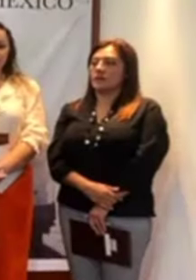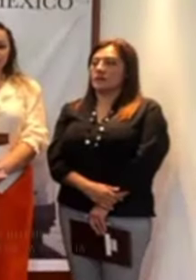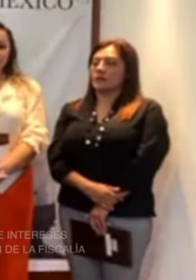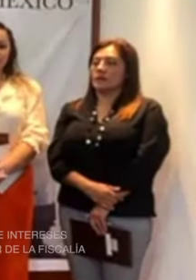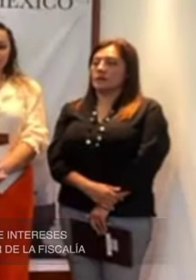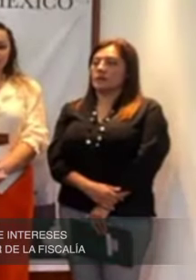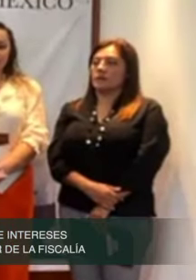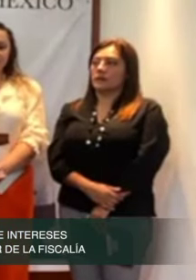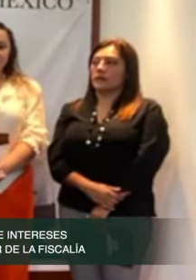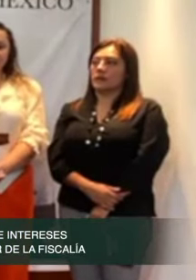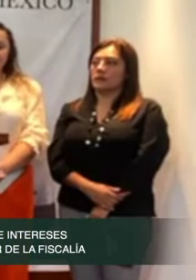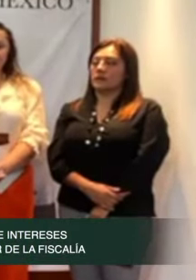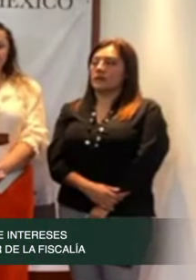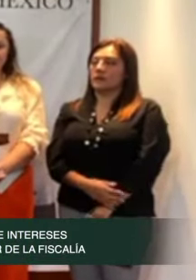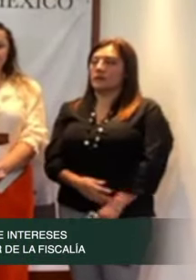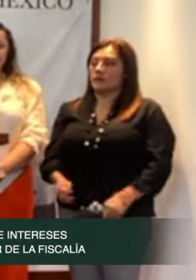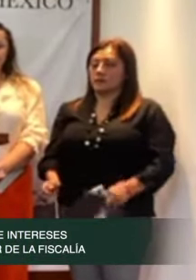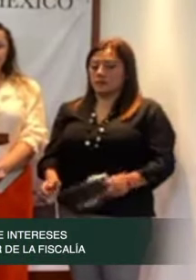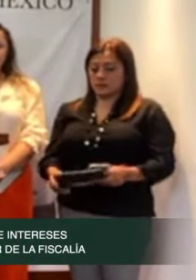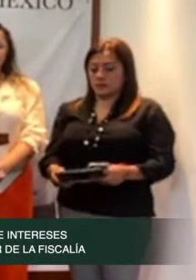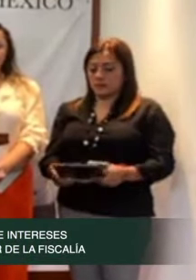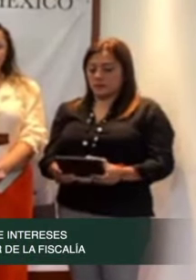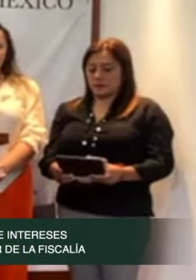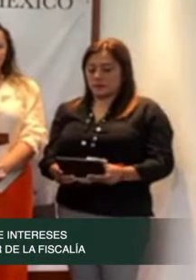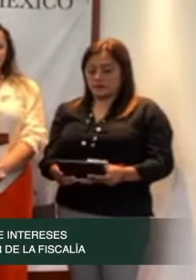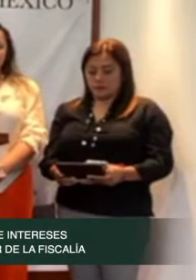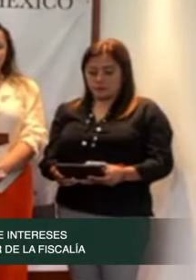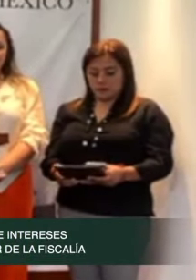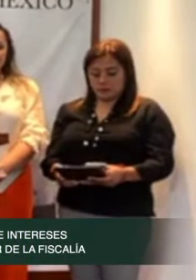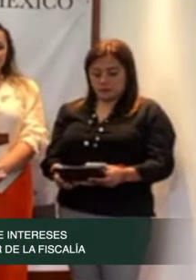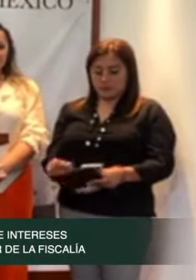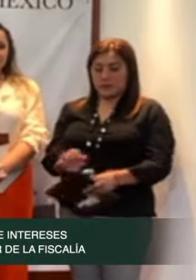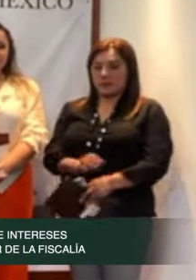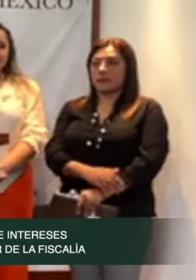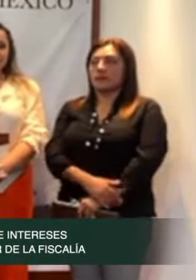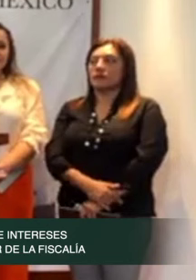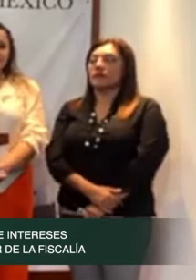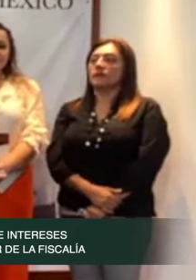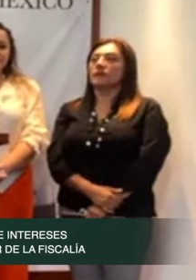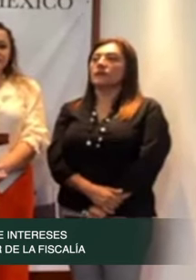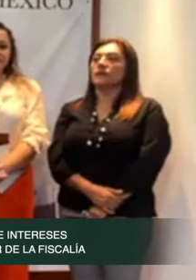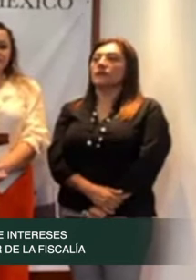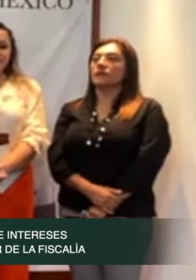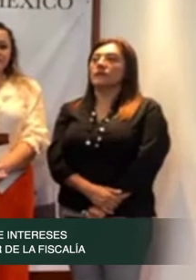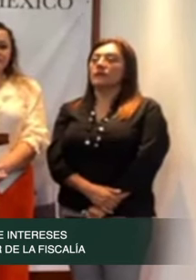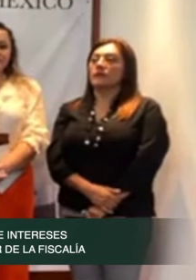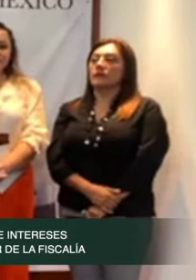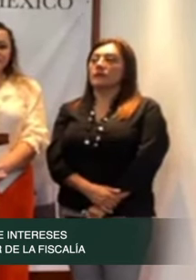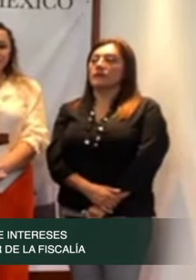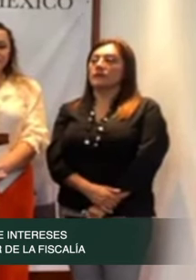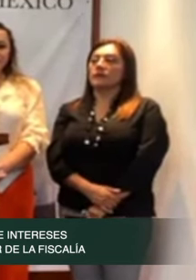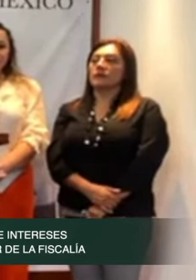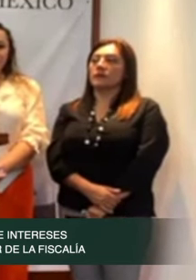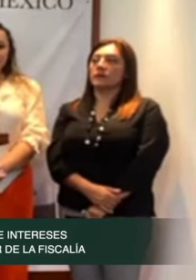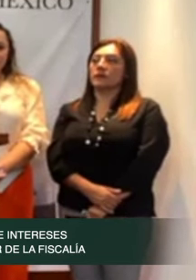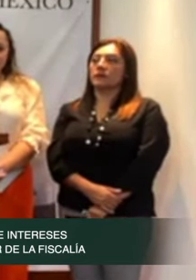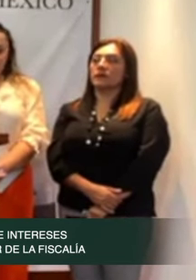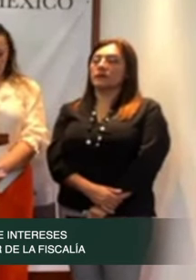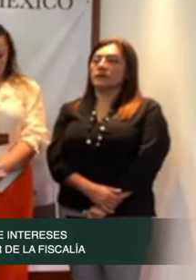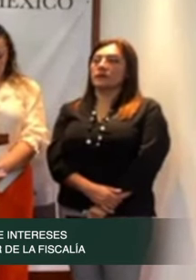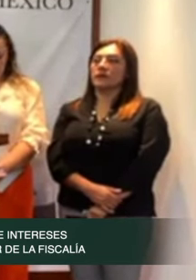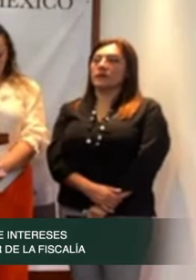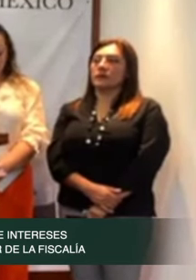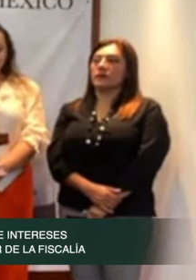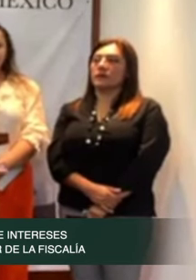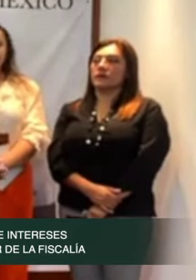Luego de que el día de ayer la Comisión de Administración y Procuración de Justicia de este Congreso capitalino aprobara la convocatoria para